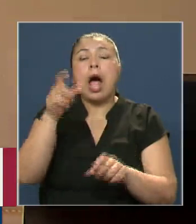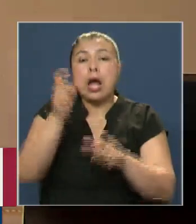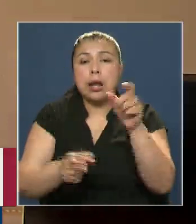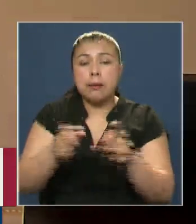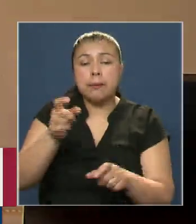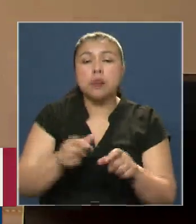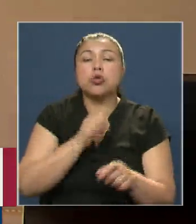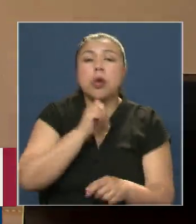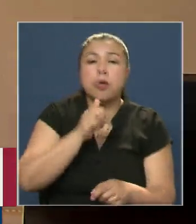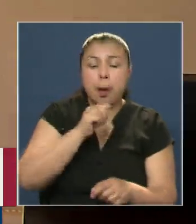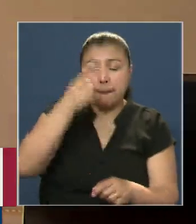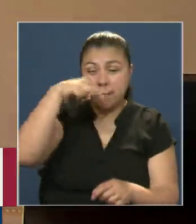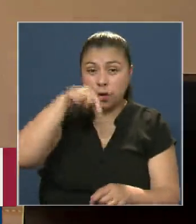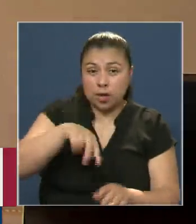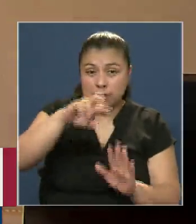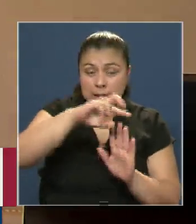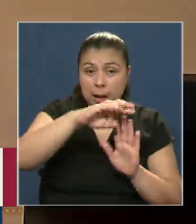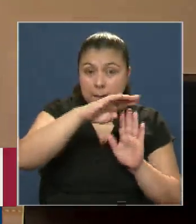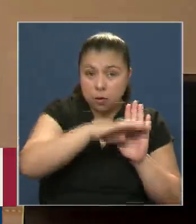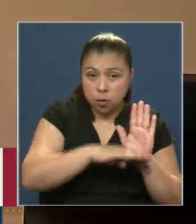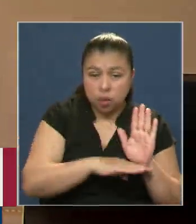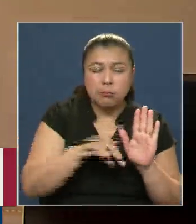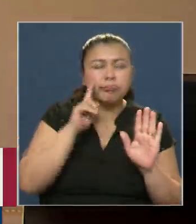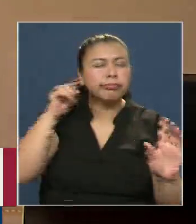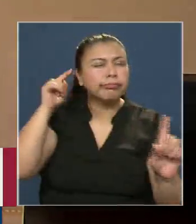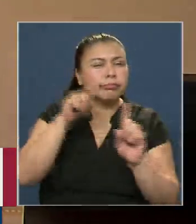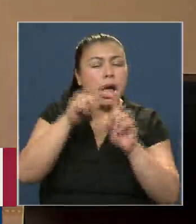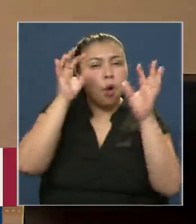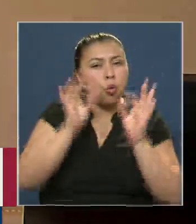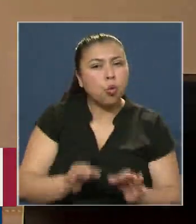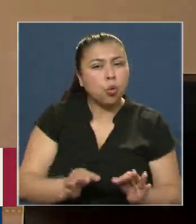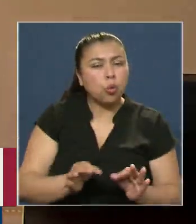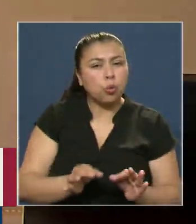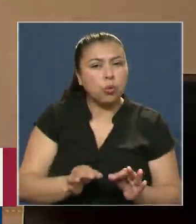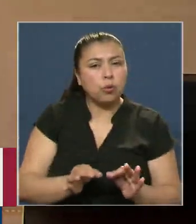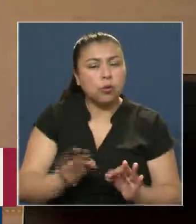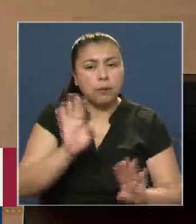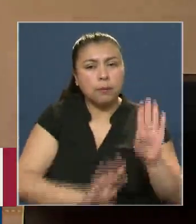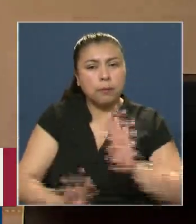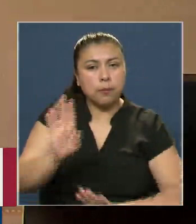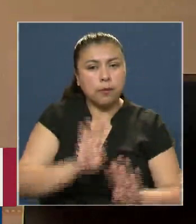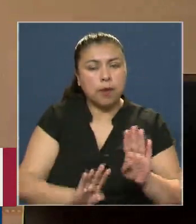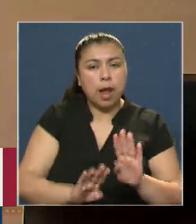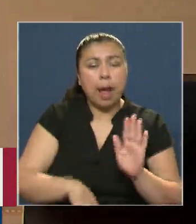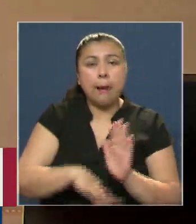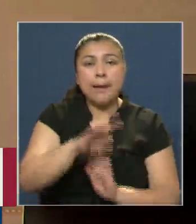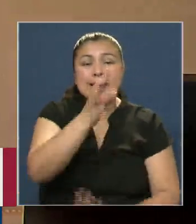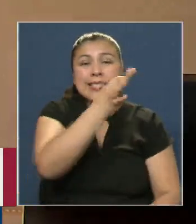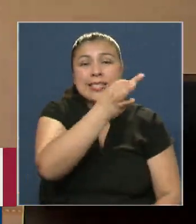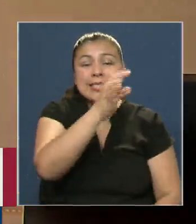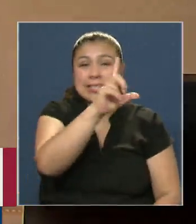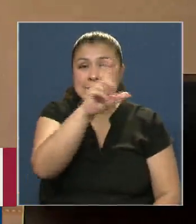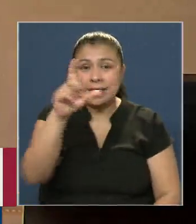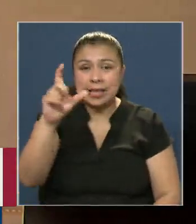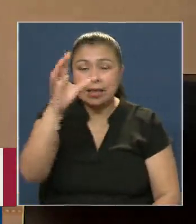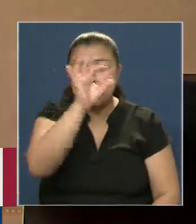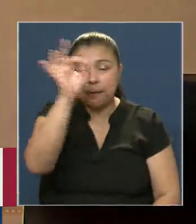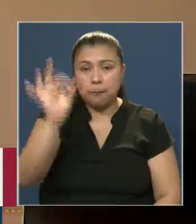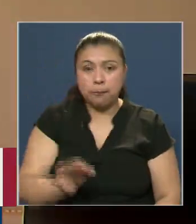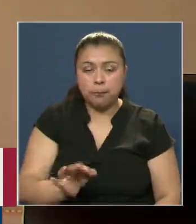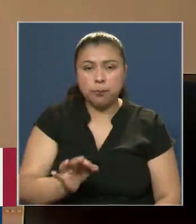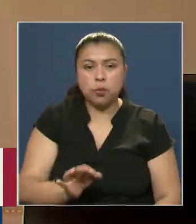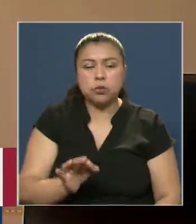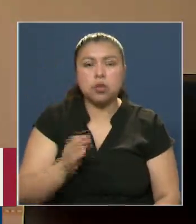pero este programa no tiene como objetivo precisamente proteger a más del 70% de nuestro país a través de estos